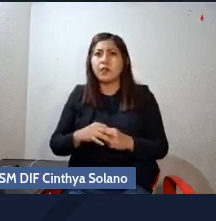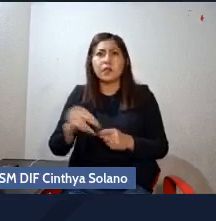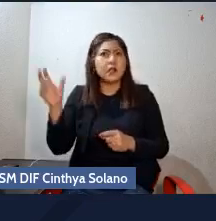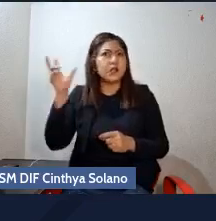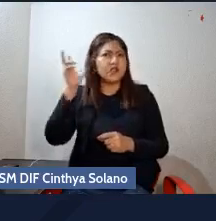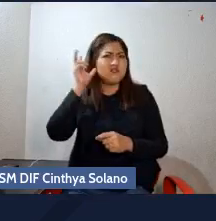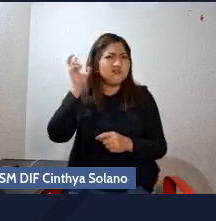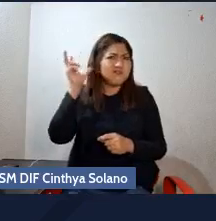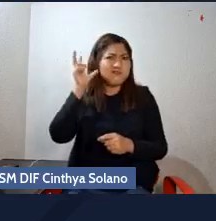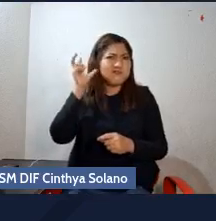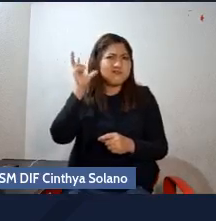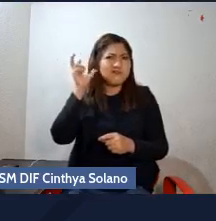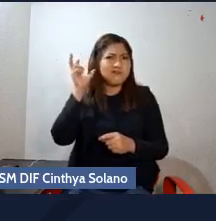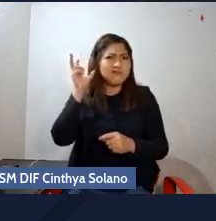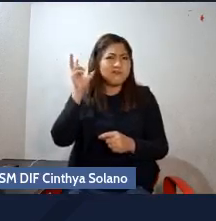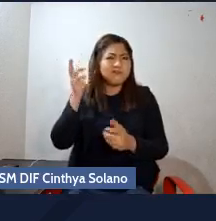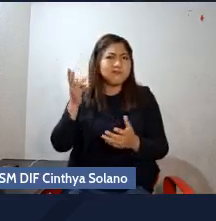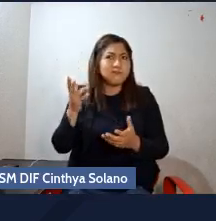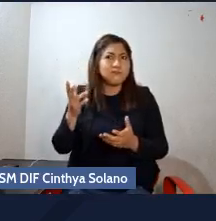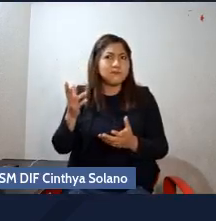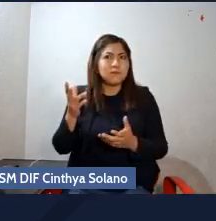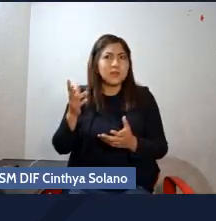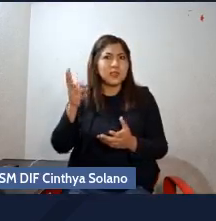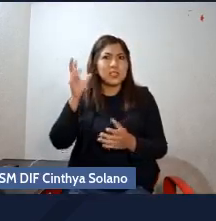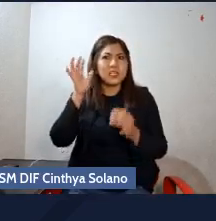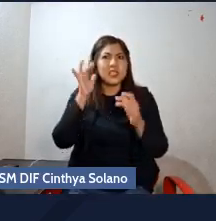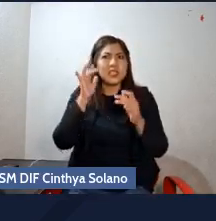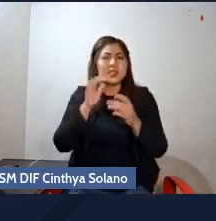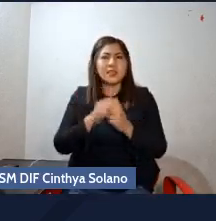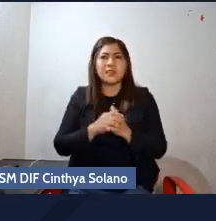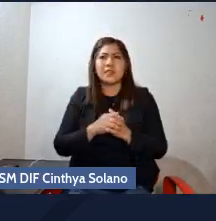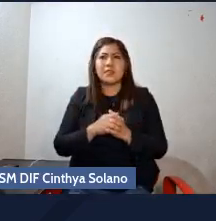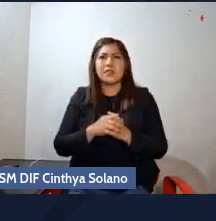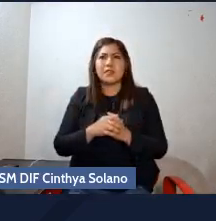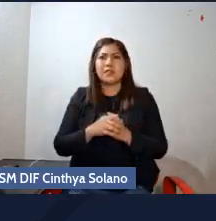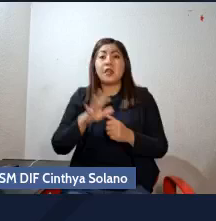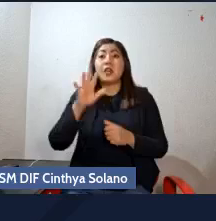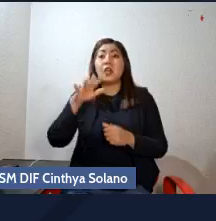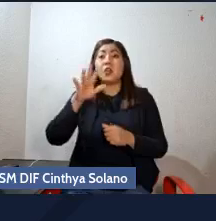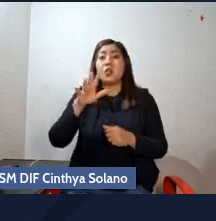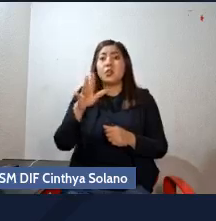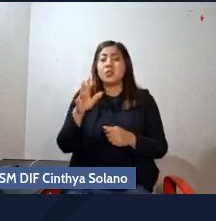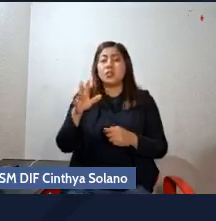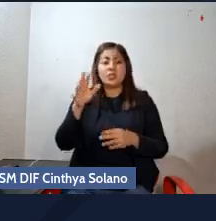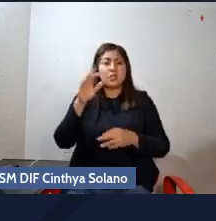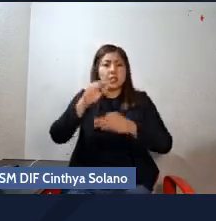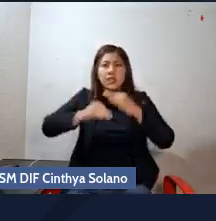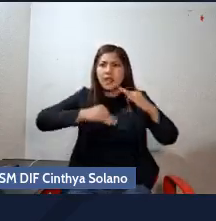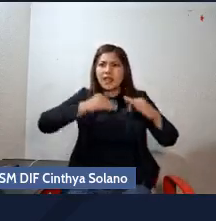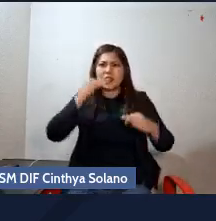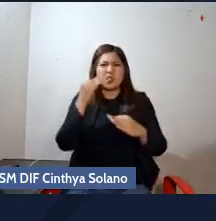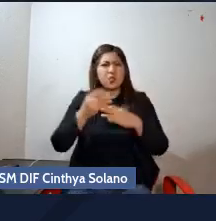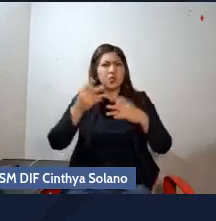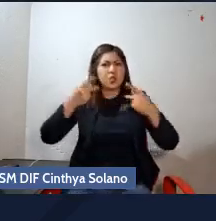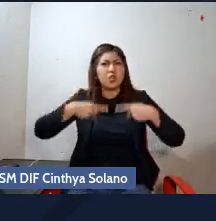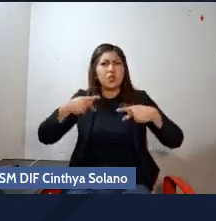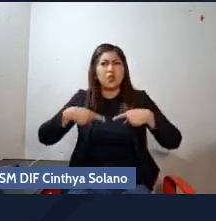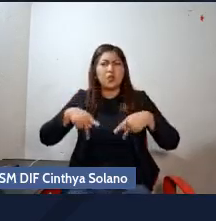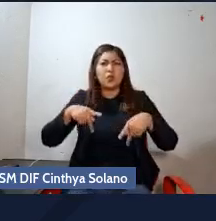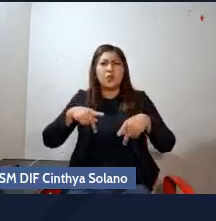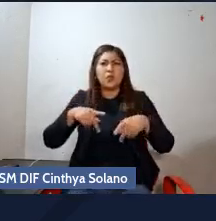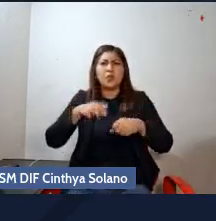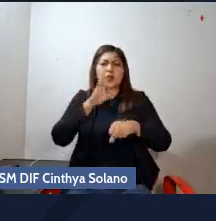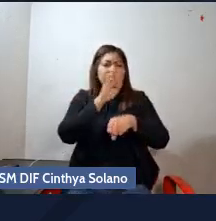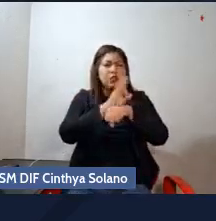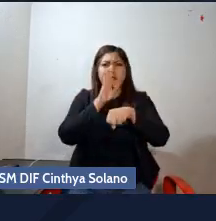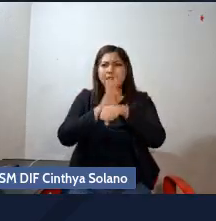pues, Sí, sus datos personales en todo momento están protegidos. Tenemos la obligación